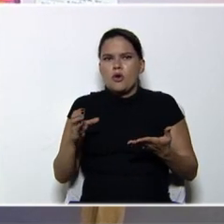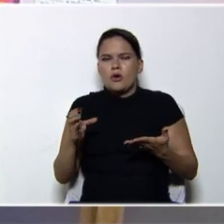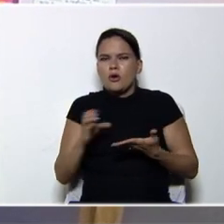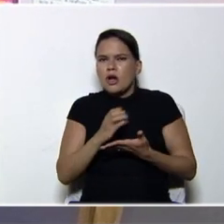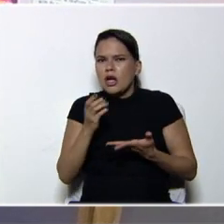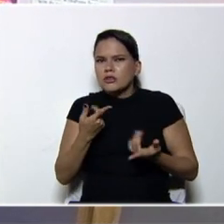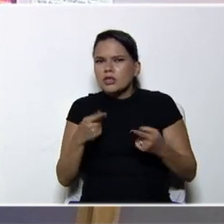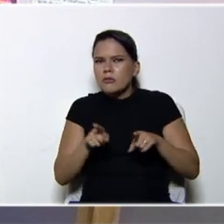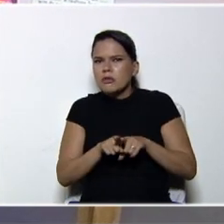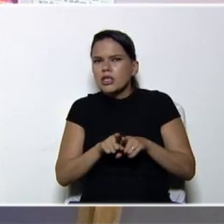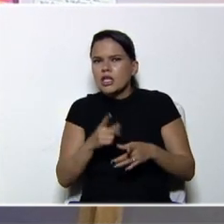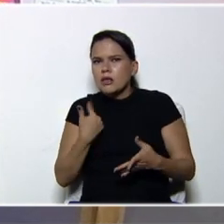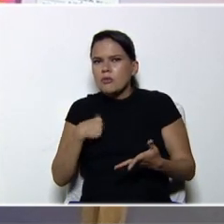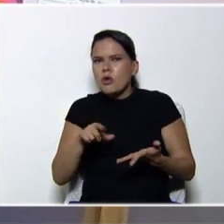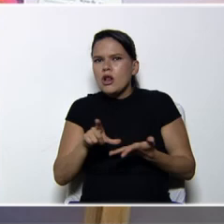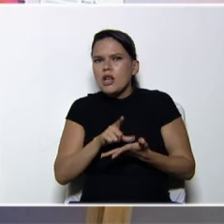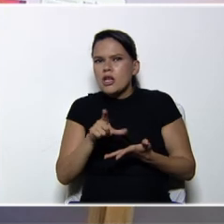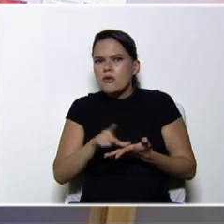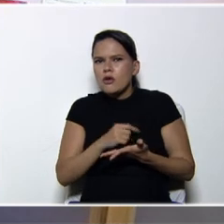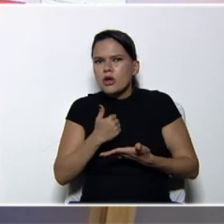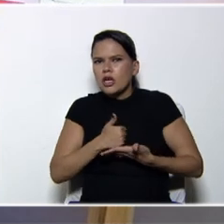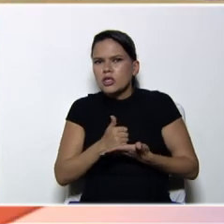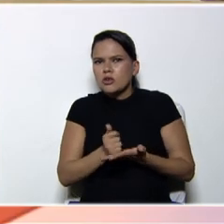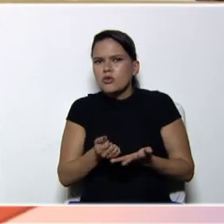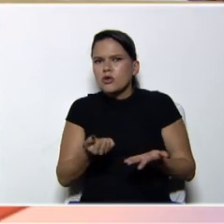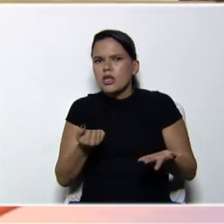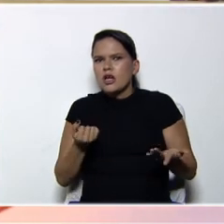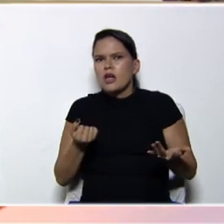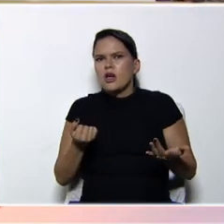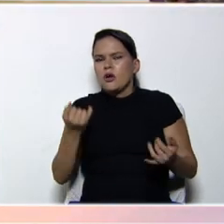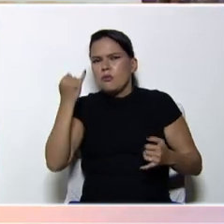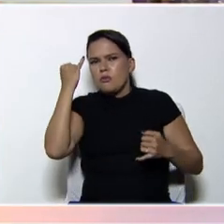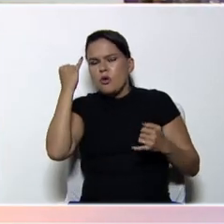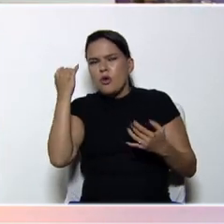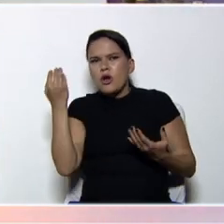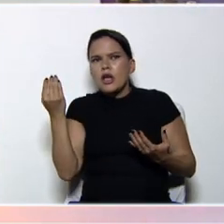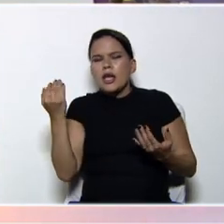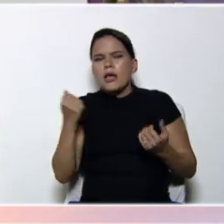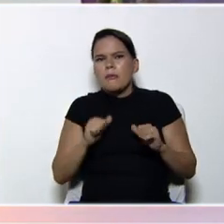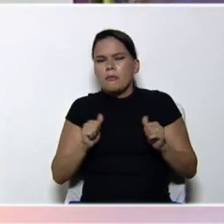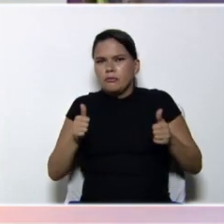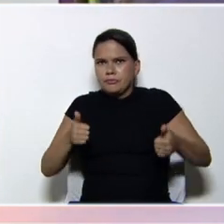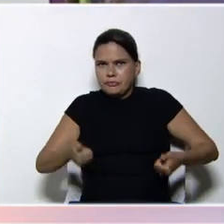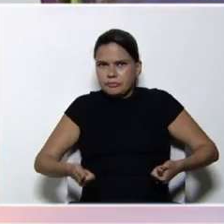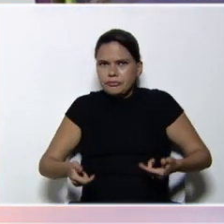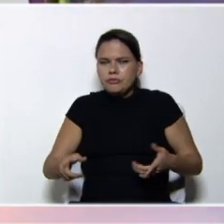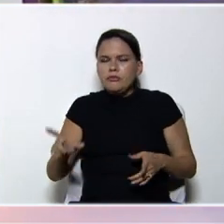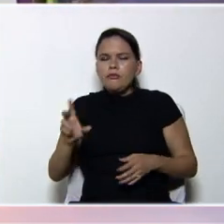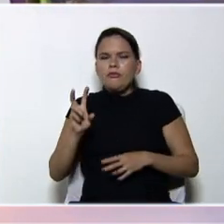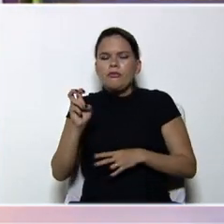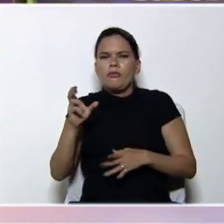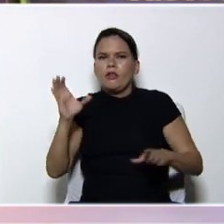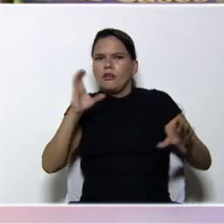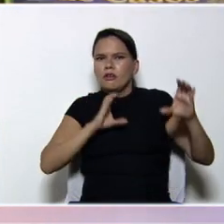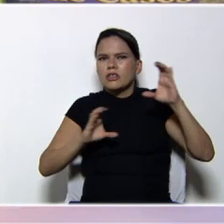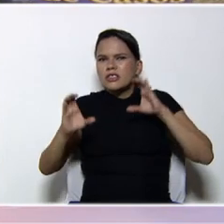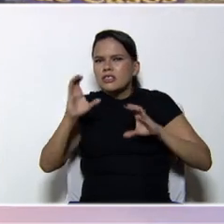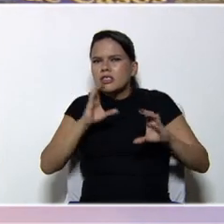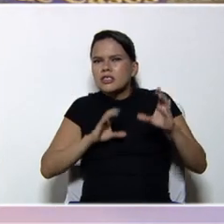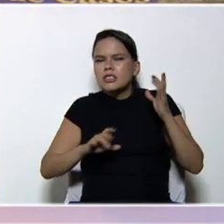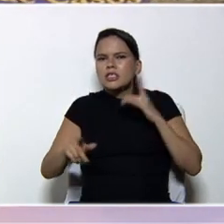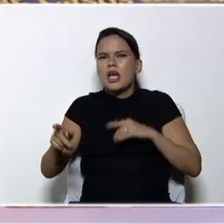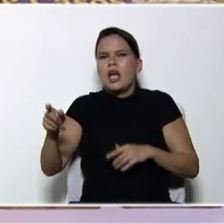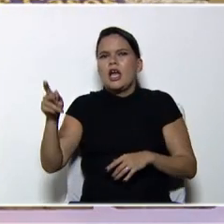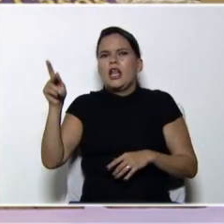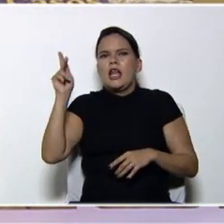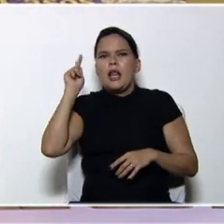también libros que sirven de referencia, como Introducción a la Nueva Ciencia, La Pedagogía que Vendrá. O sea, ya